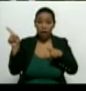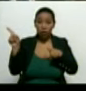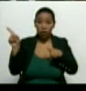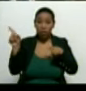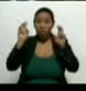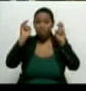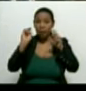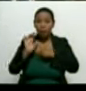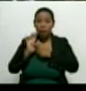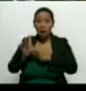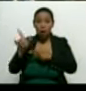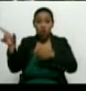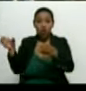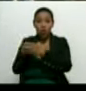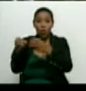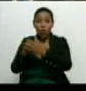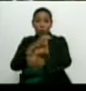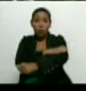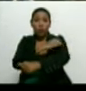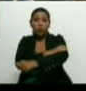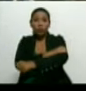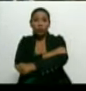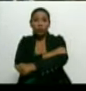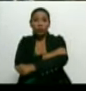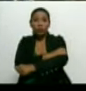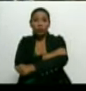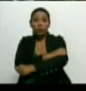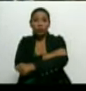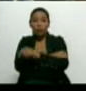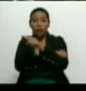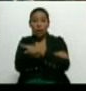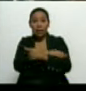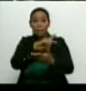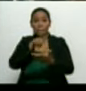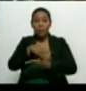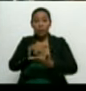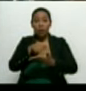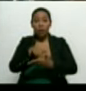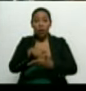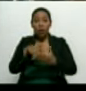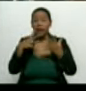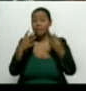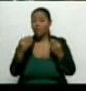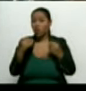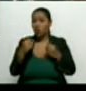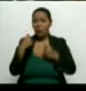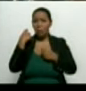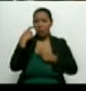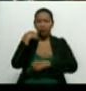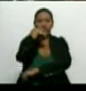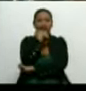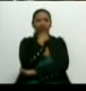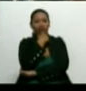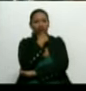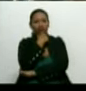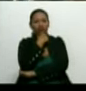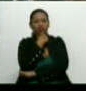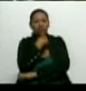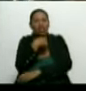ese sector de la oposición, un ciclo de esos actores, y muchos se preguntan ahora, ¿qué